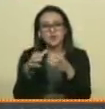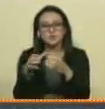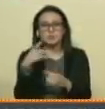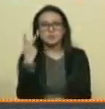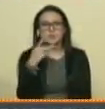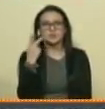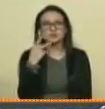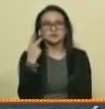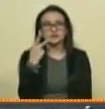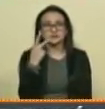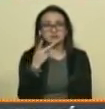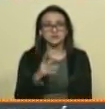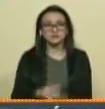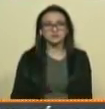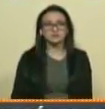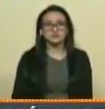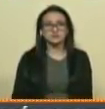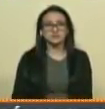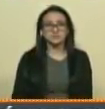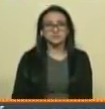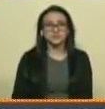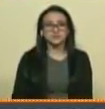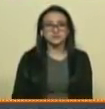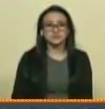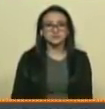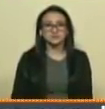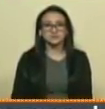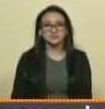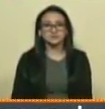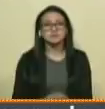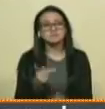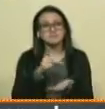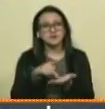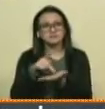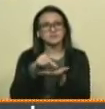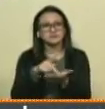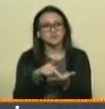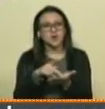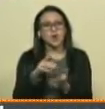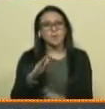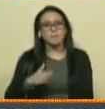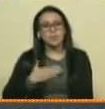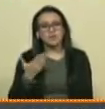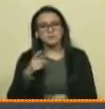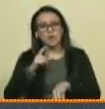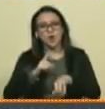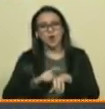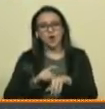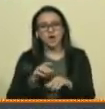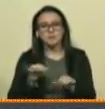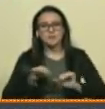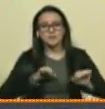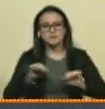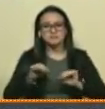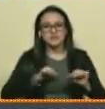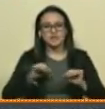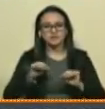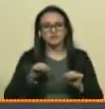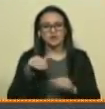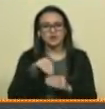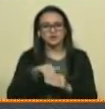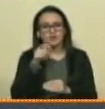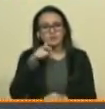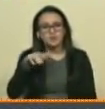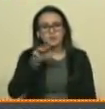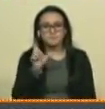fines políticos que nos están acompañando este día. Tenemos la participación de Podemos, ORA, Movimiento Electoral del Pueblo,